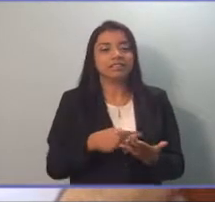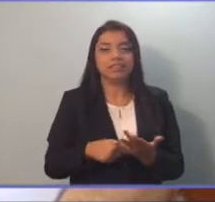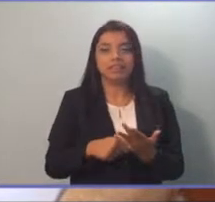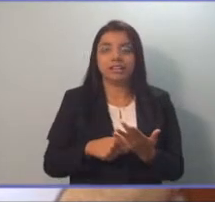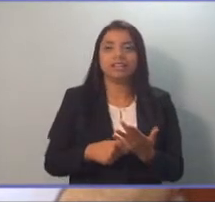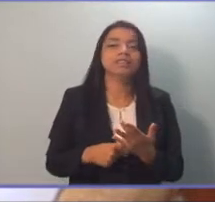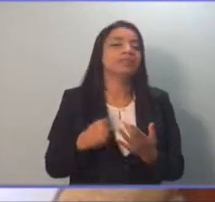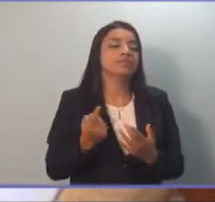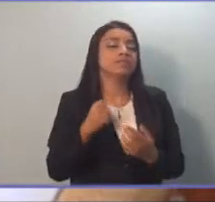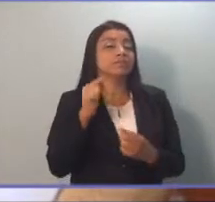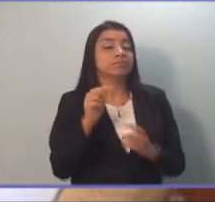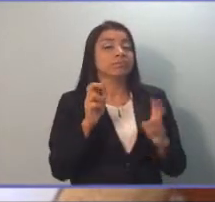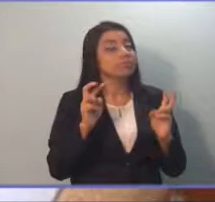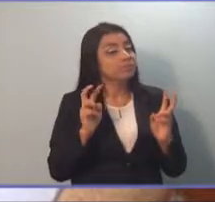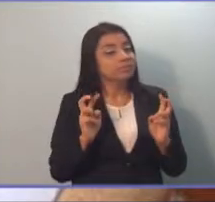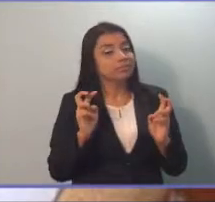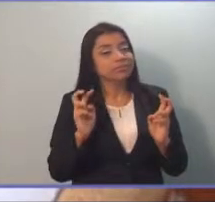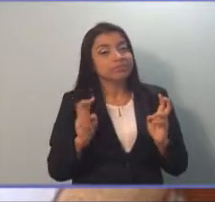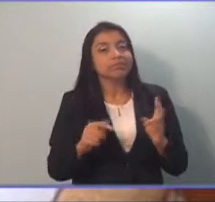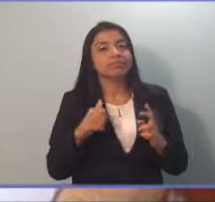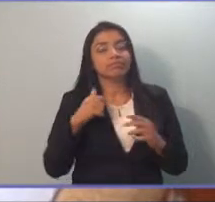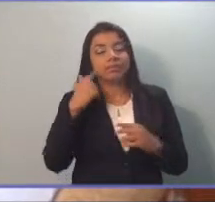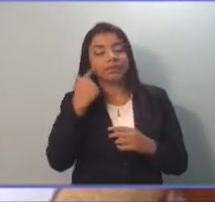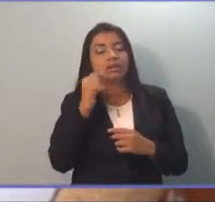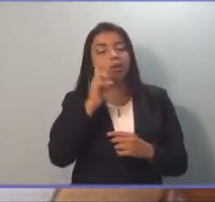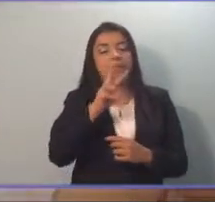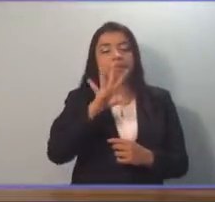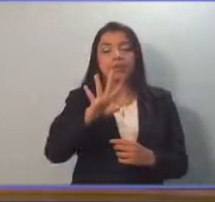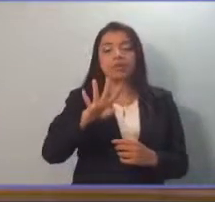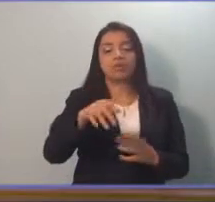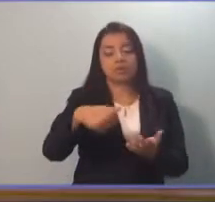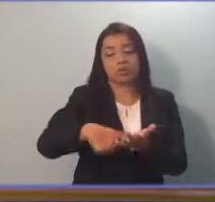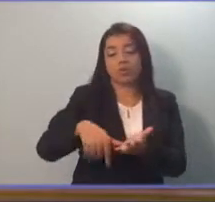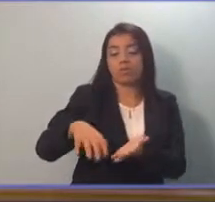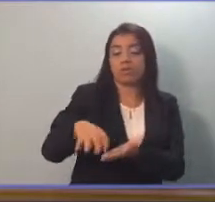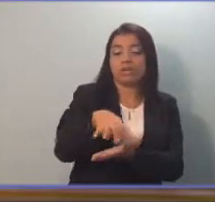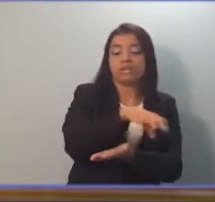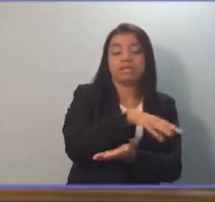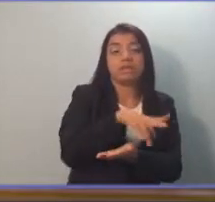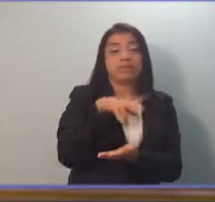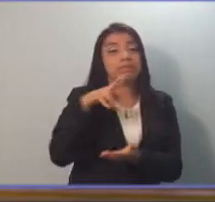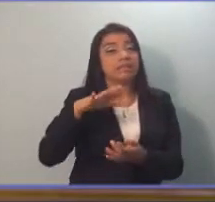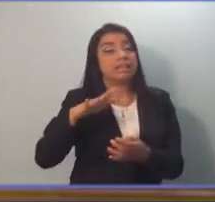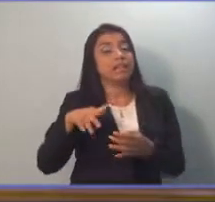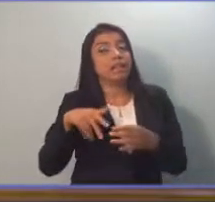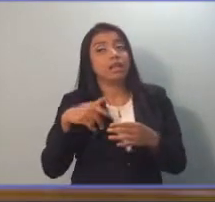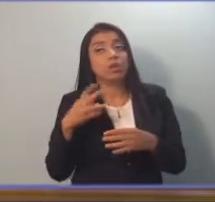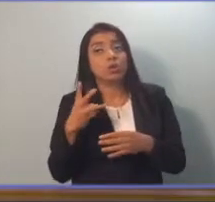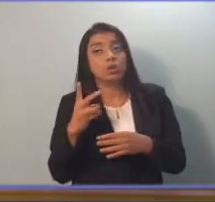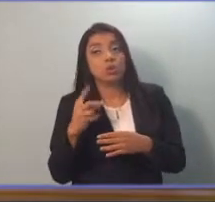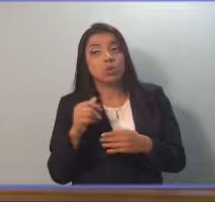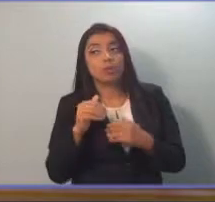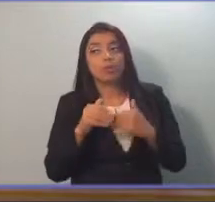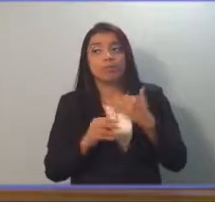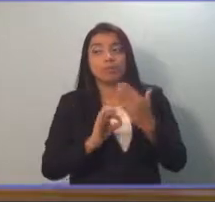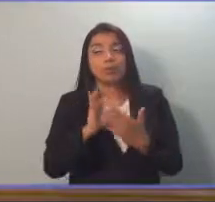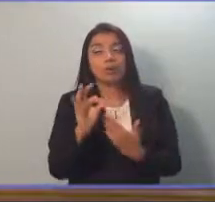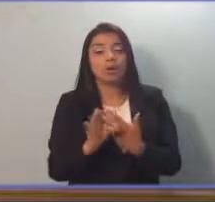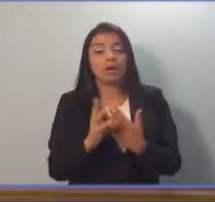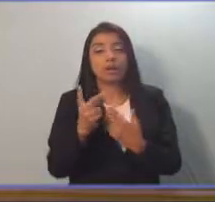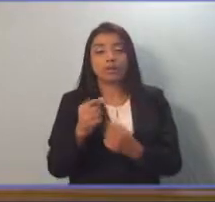la incorporación de los 24 municipios priorizados en la fase 3. Pero en los